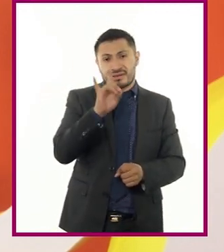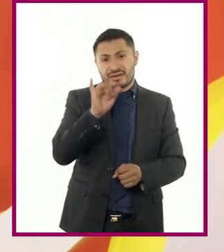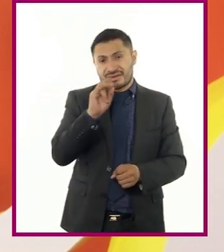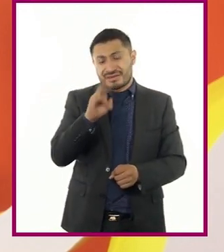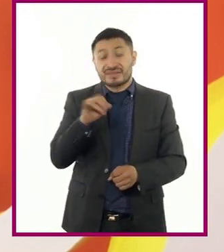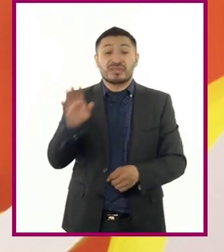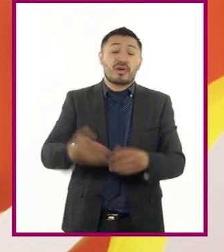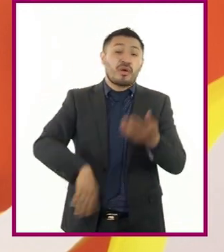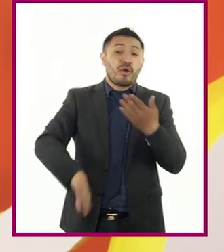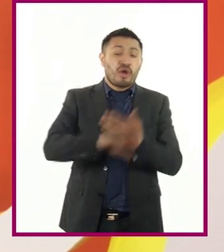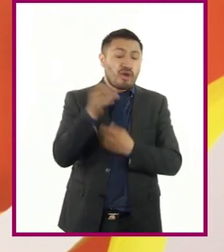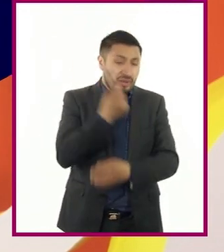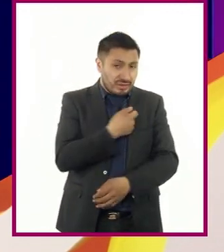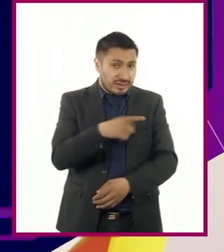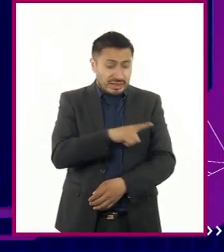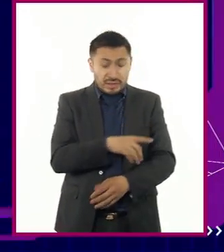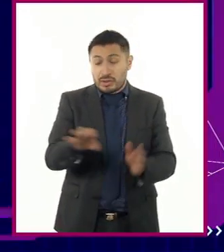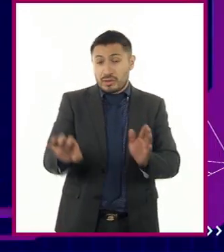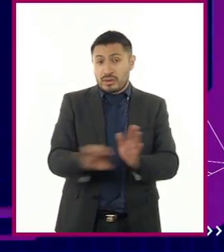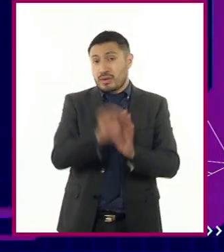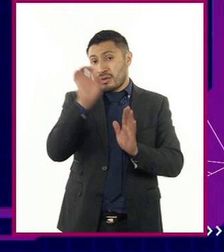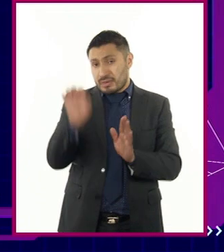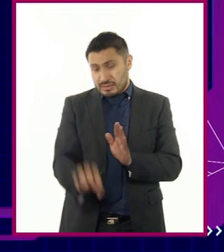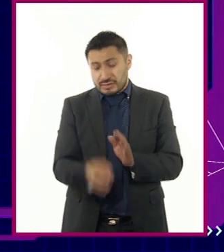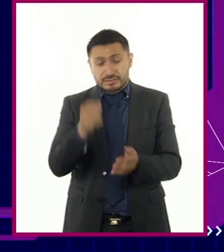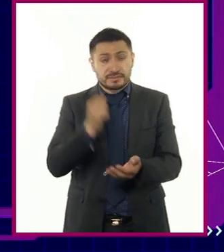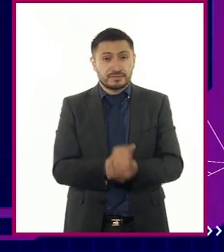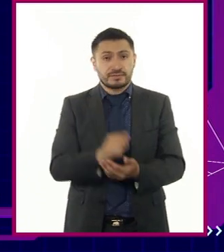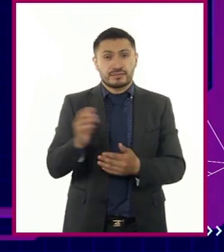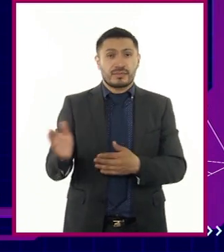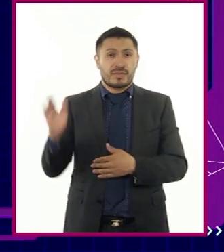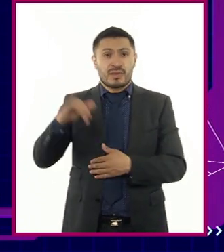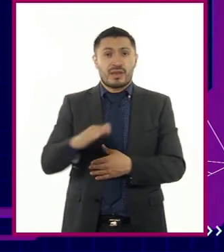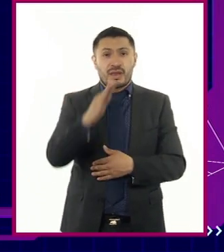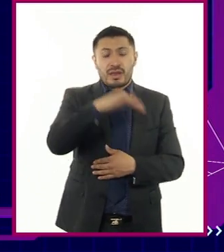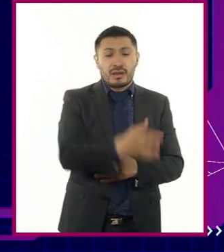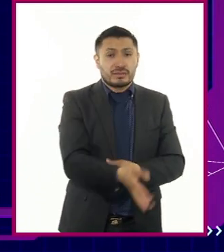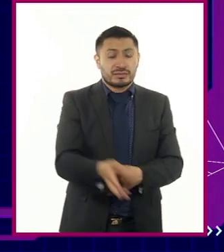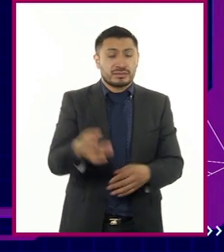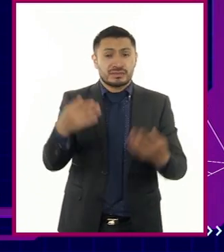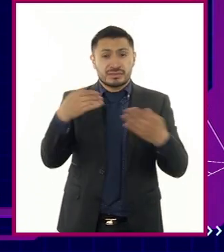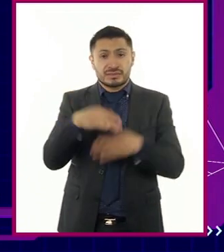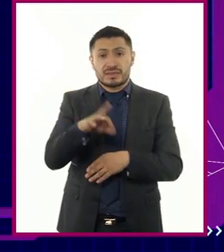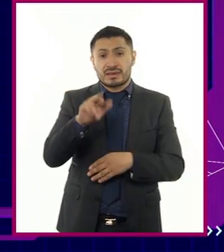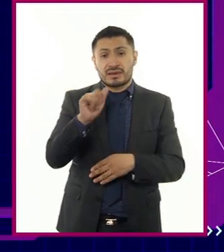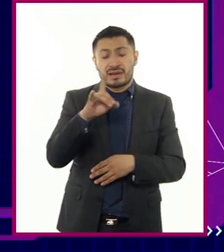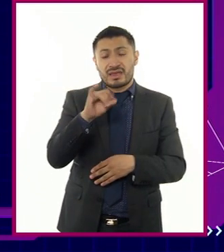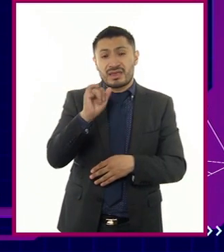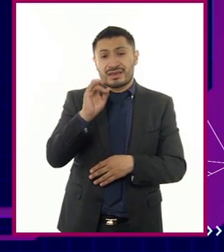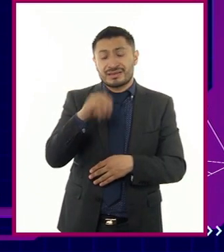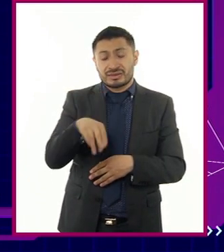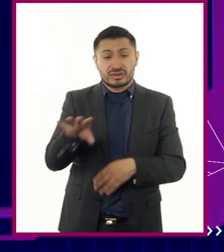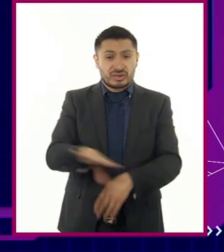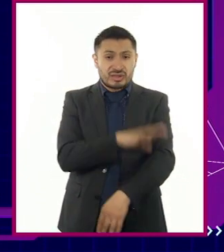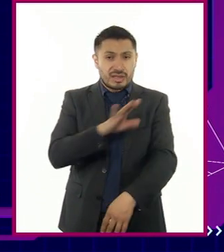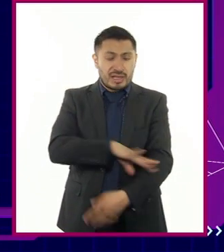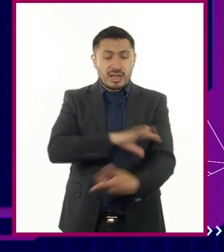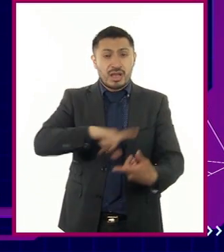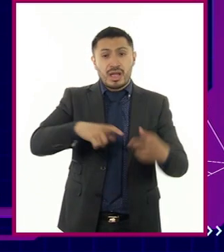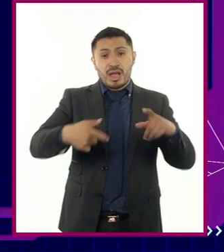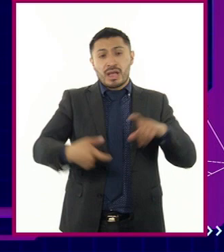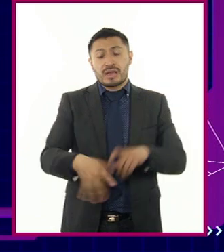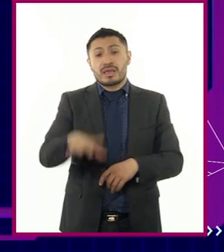riesgo nuestra salud. Por ejemplo, una onda particular de radiación electromagnética tiene una frecuencia